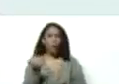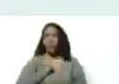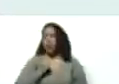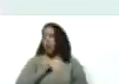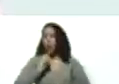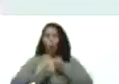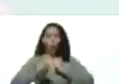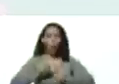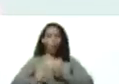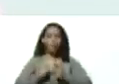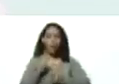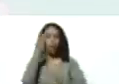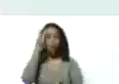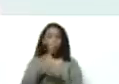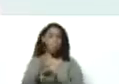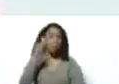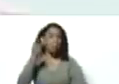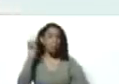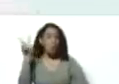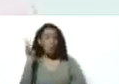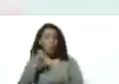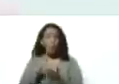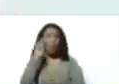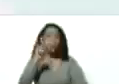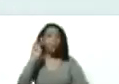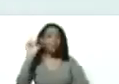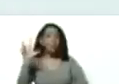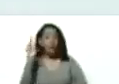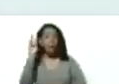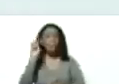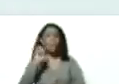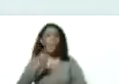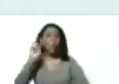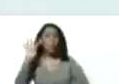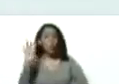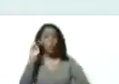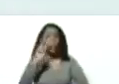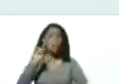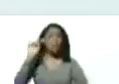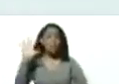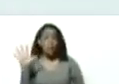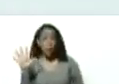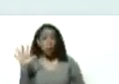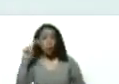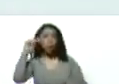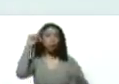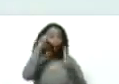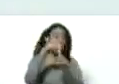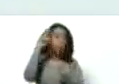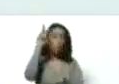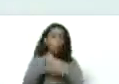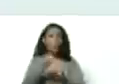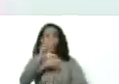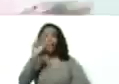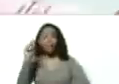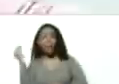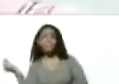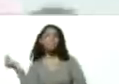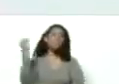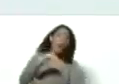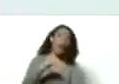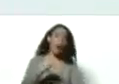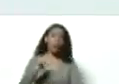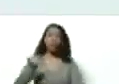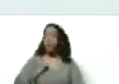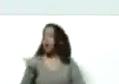en el 2022, 23, 24, 25, rumbo al 2030 y más. Para lo